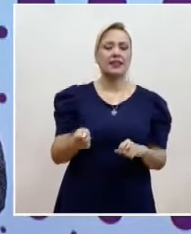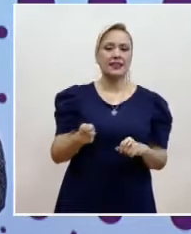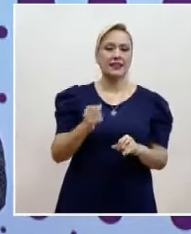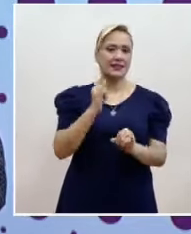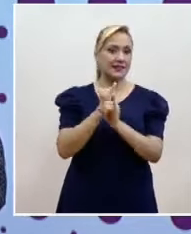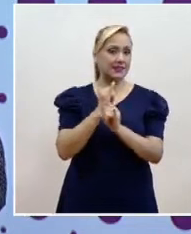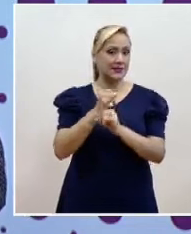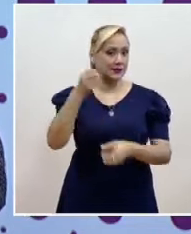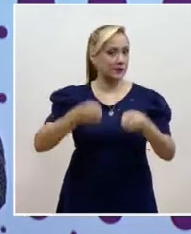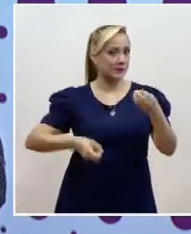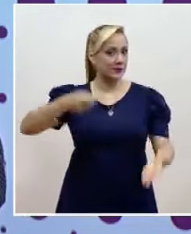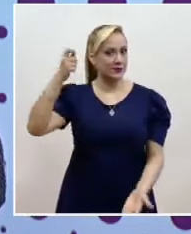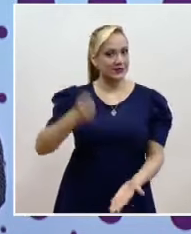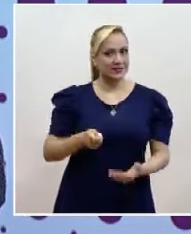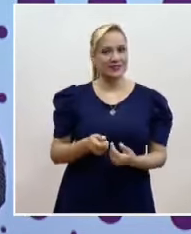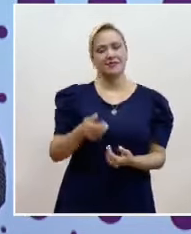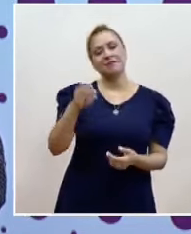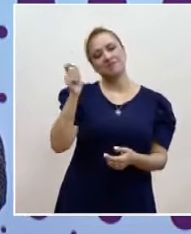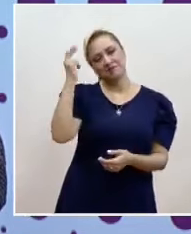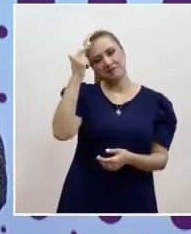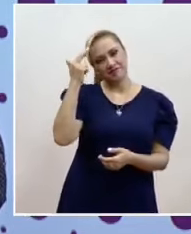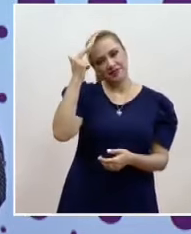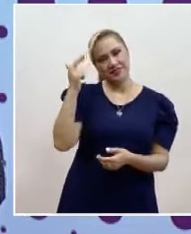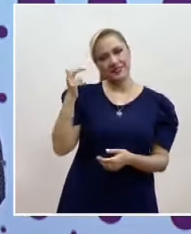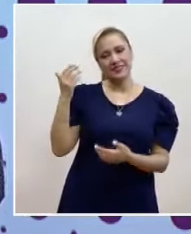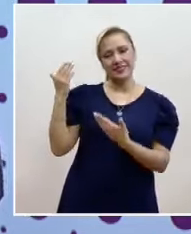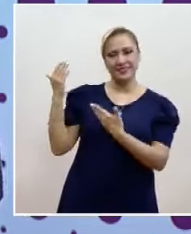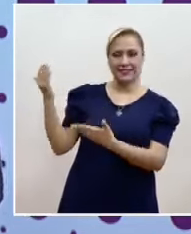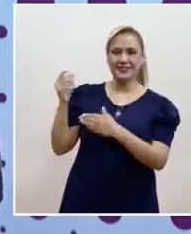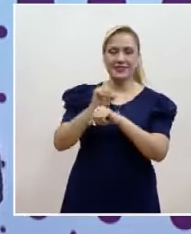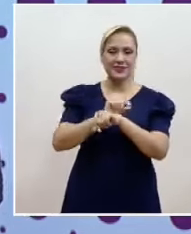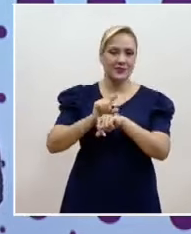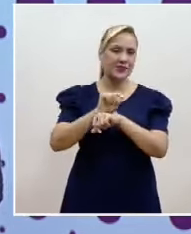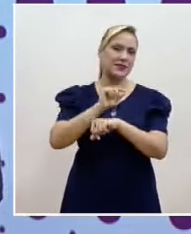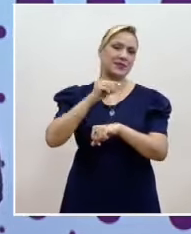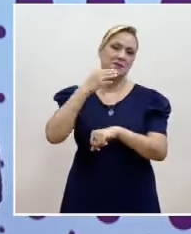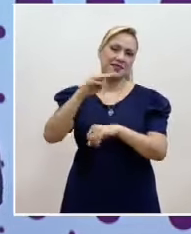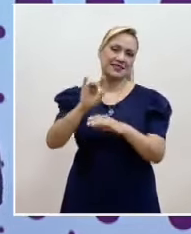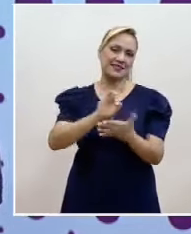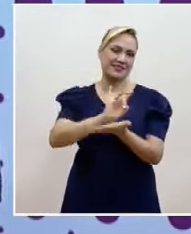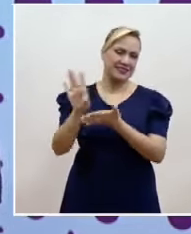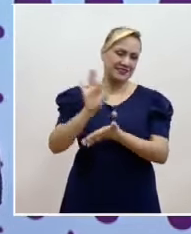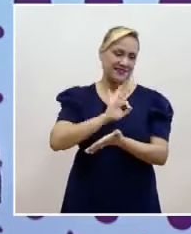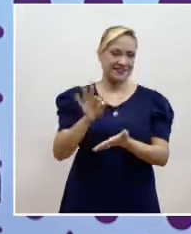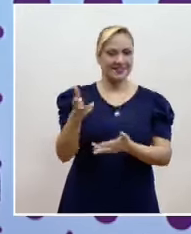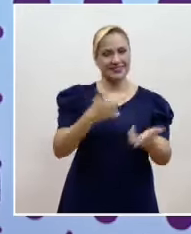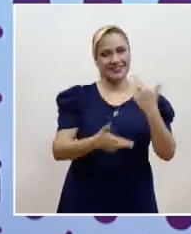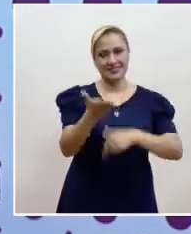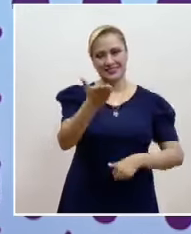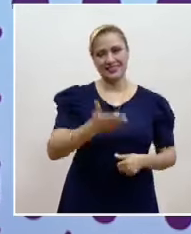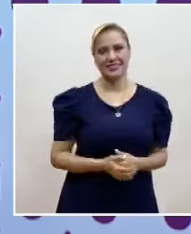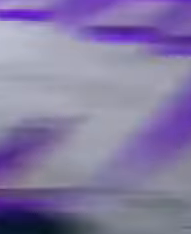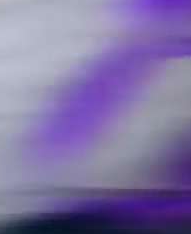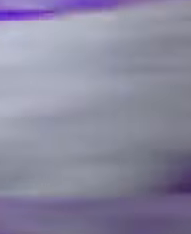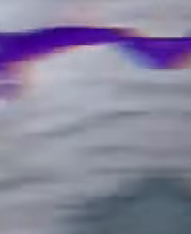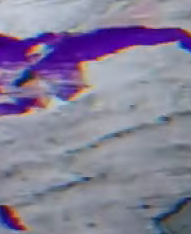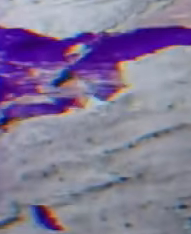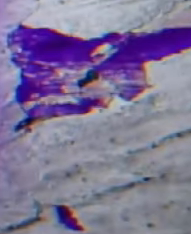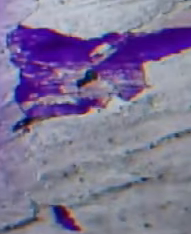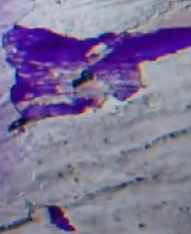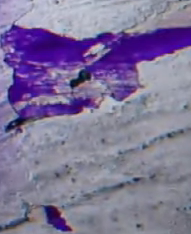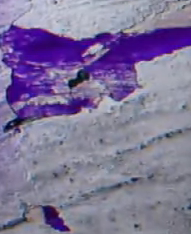digital. Les recuerdo que me pueden mandar sus comentarios a mi cuenta de Twitter rniembro1 o a la cuenta de Twitter de Justicia TV. Ya regresamos.